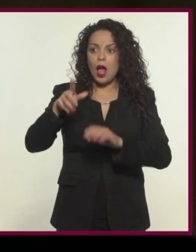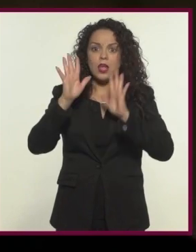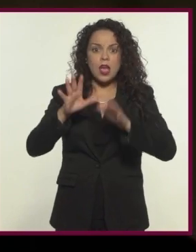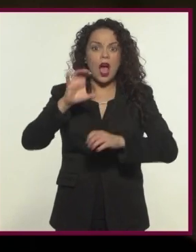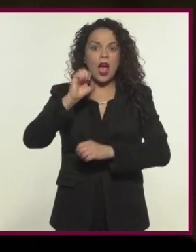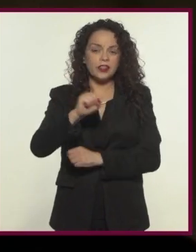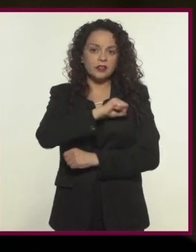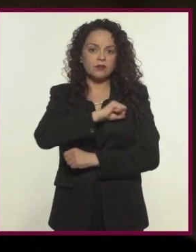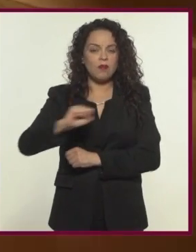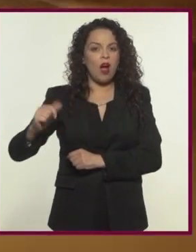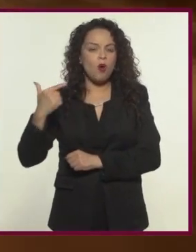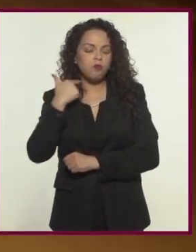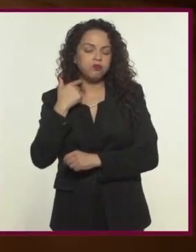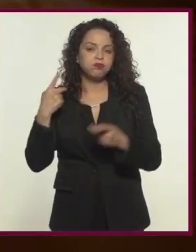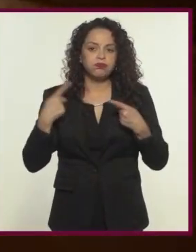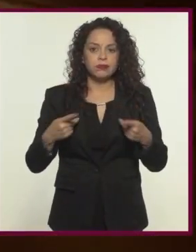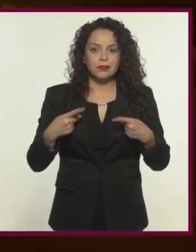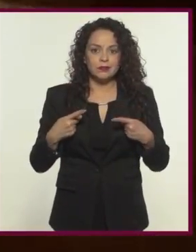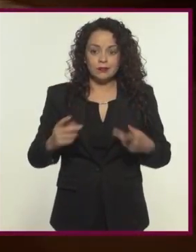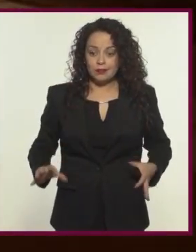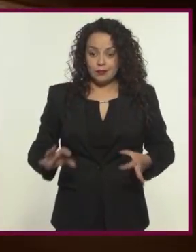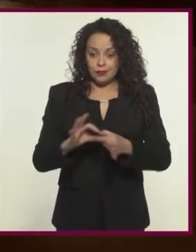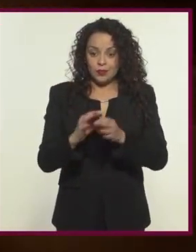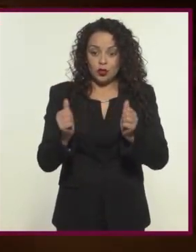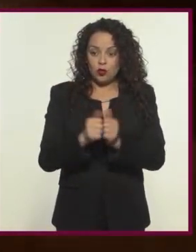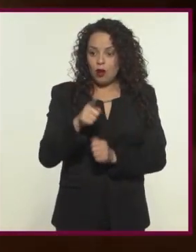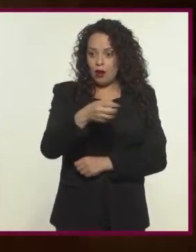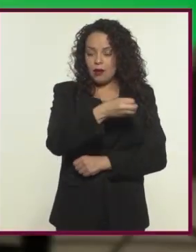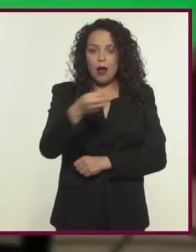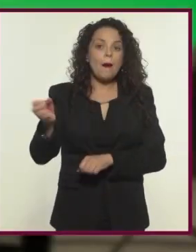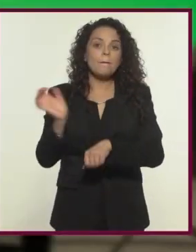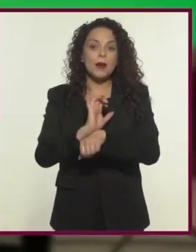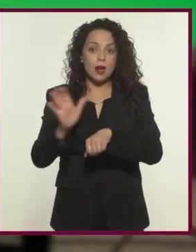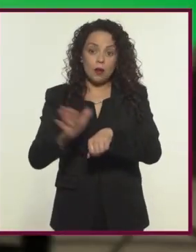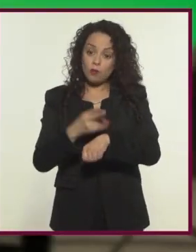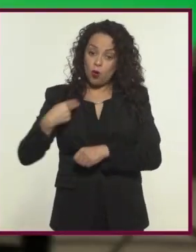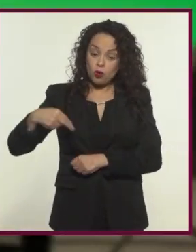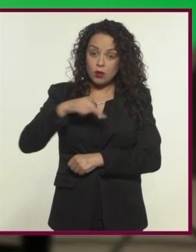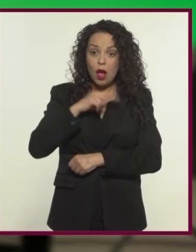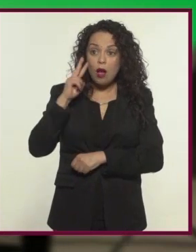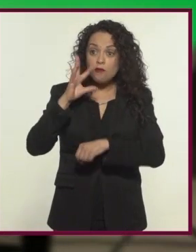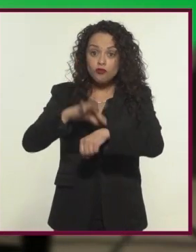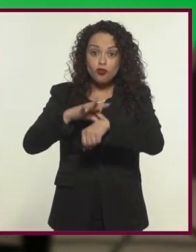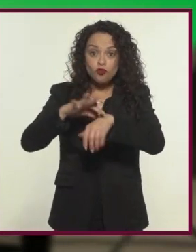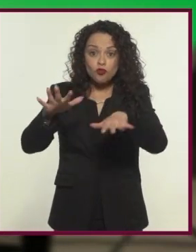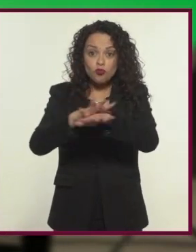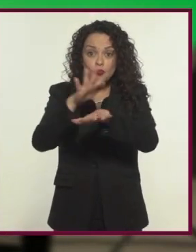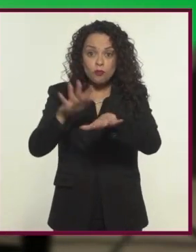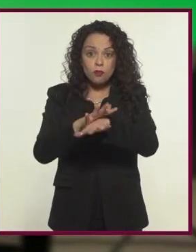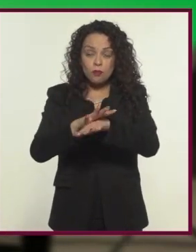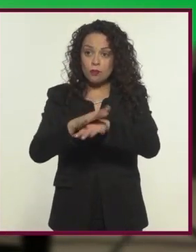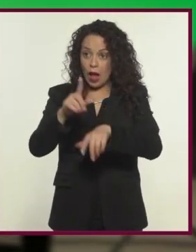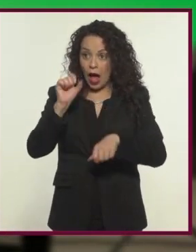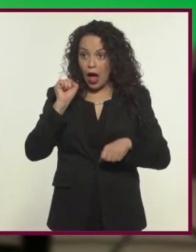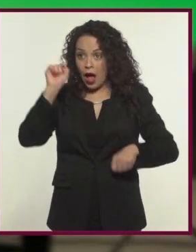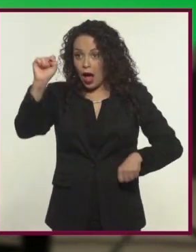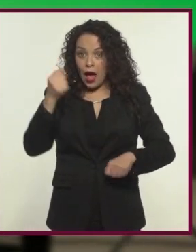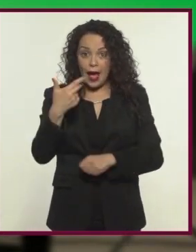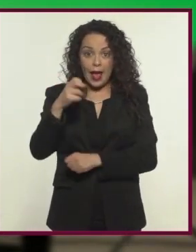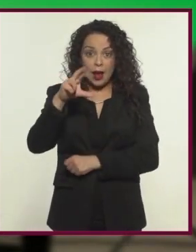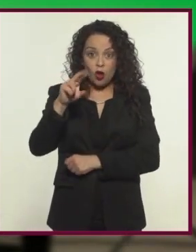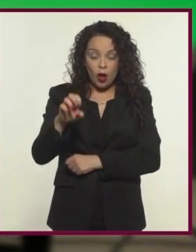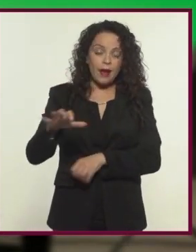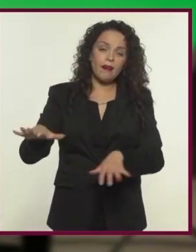ya en un asesino. Y se relaciona con el resto de la película, porque somos testigos de la transformación de Dent de héroe a